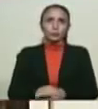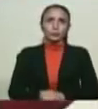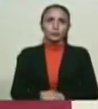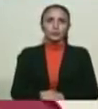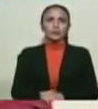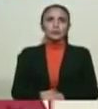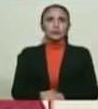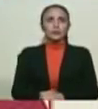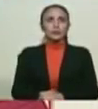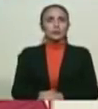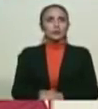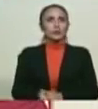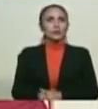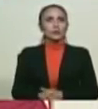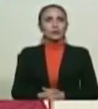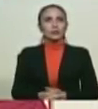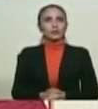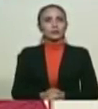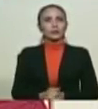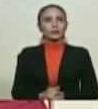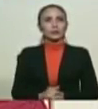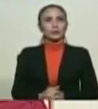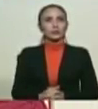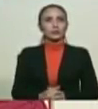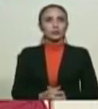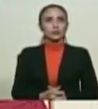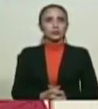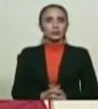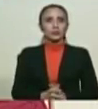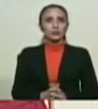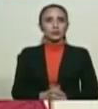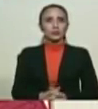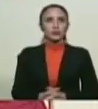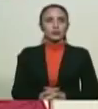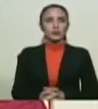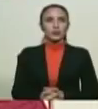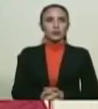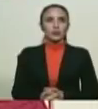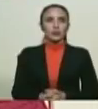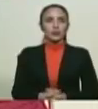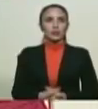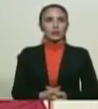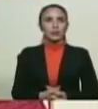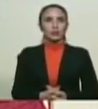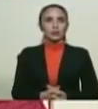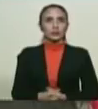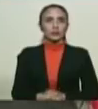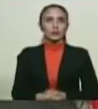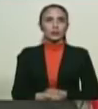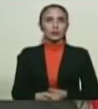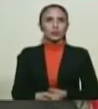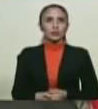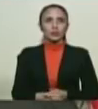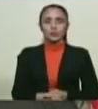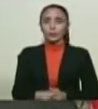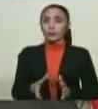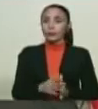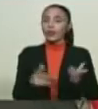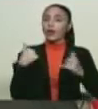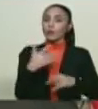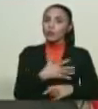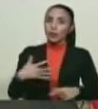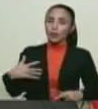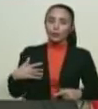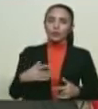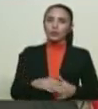por excelencia. Yo les quiero pedir el plan productivo para las 6 millones de hectáreas que tienen